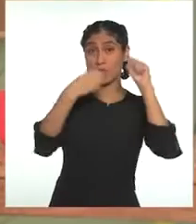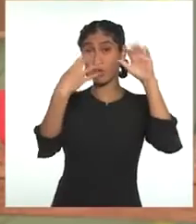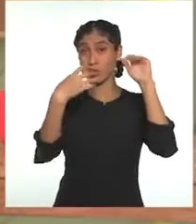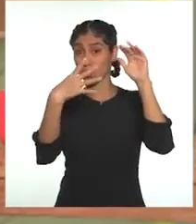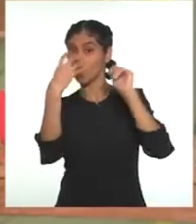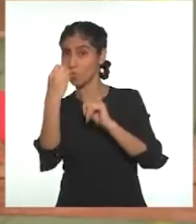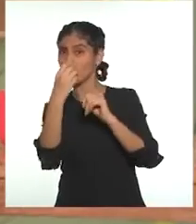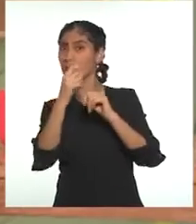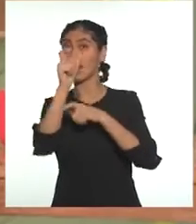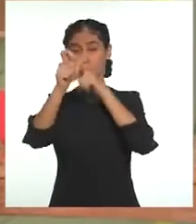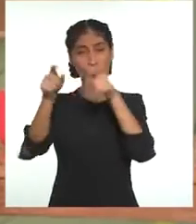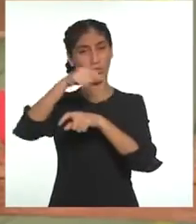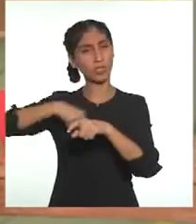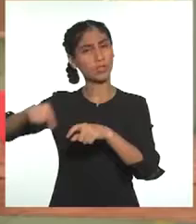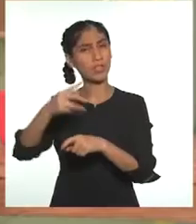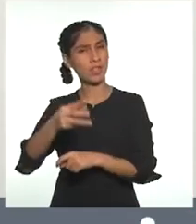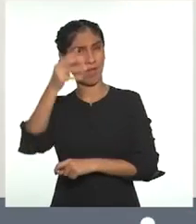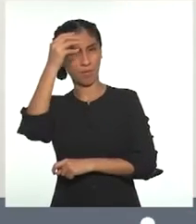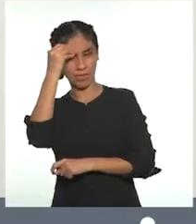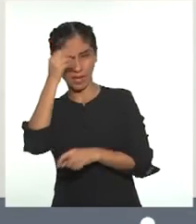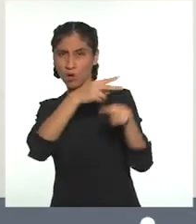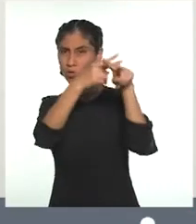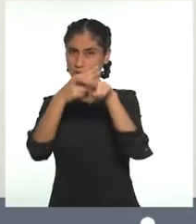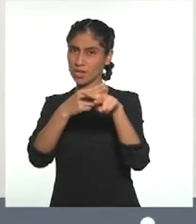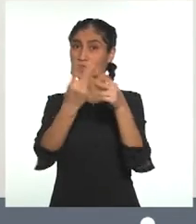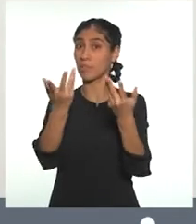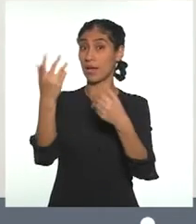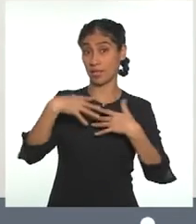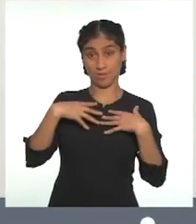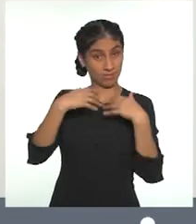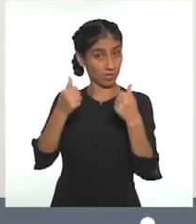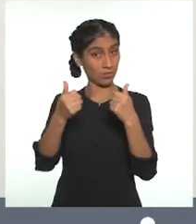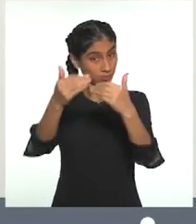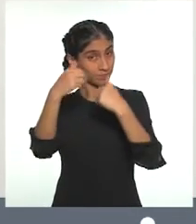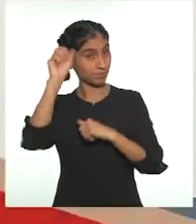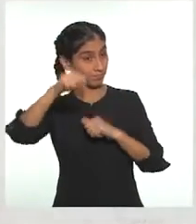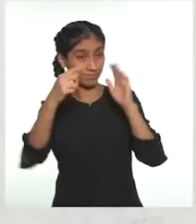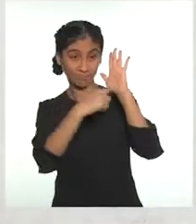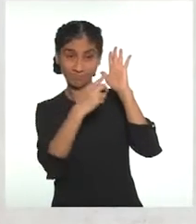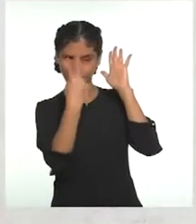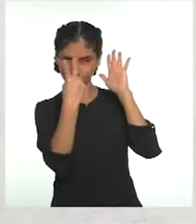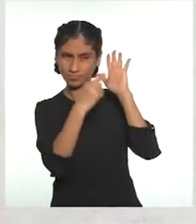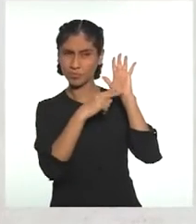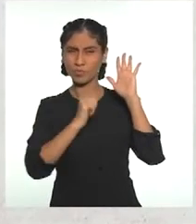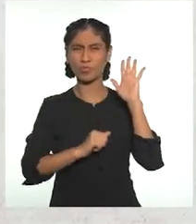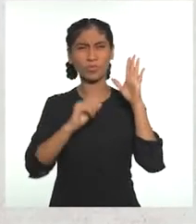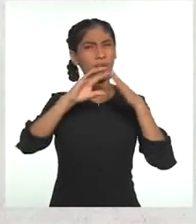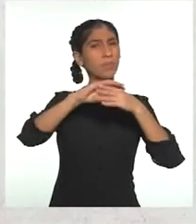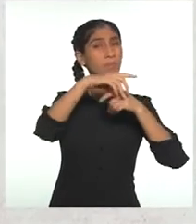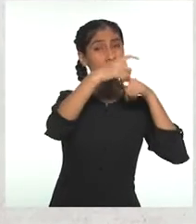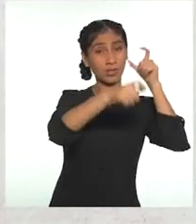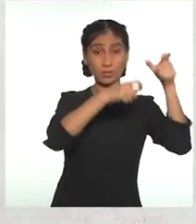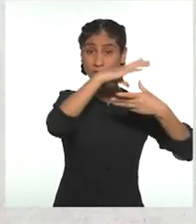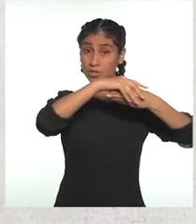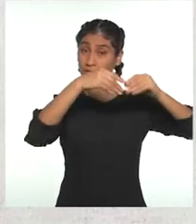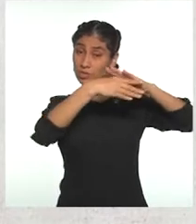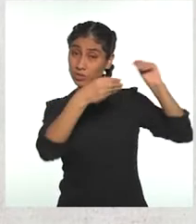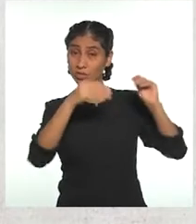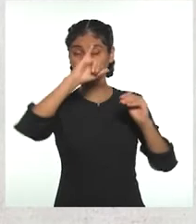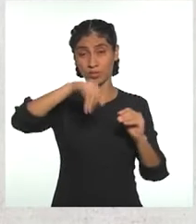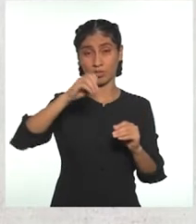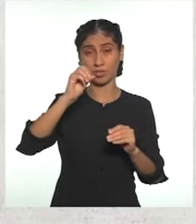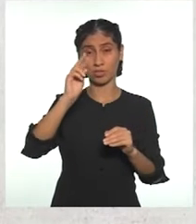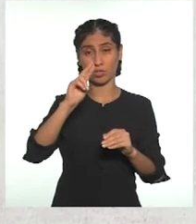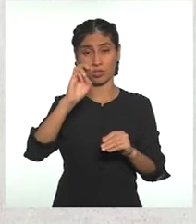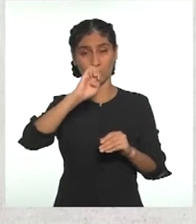modificar su estilo de vida para cuidar su salud. Así es. Miren esto. Los historiadores Jorge